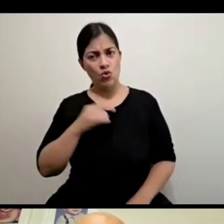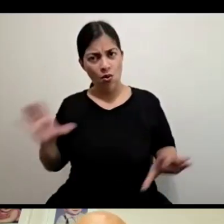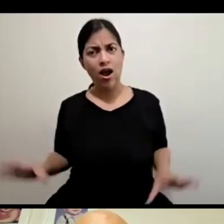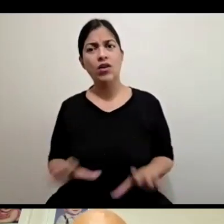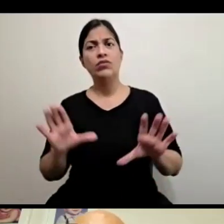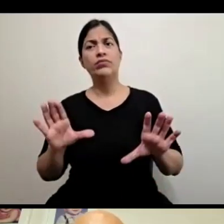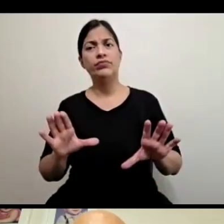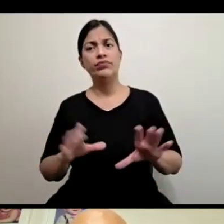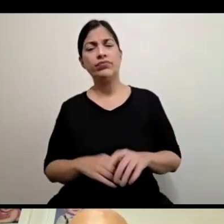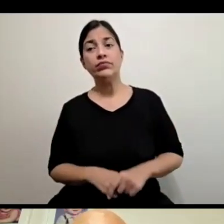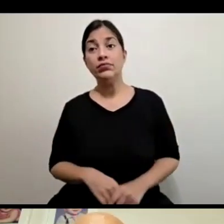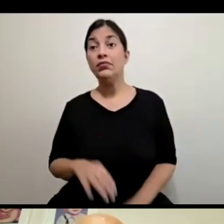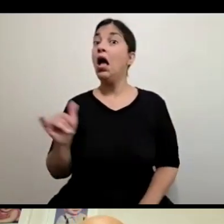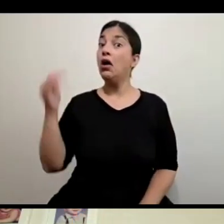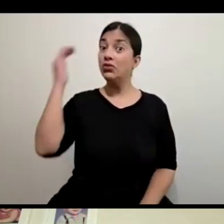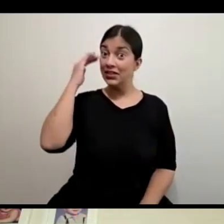escenografía. Pues ya lo sé.